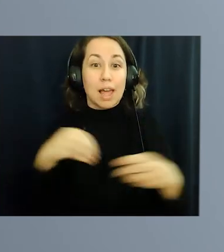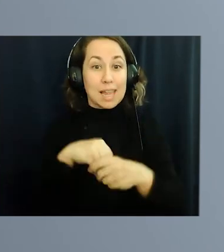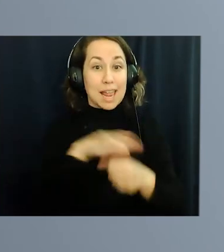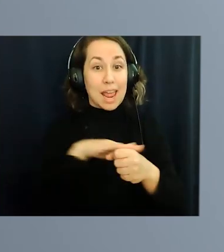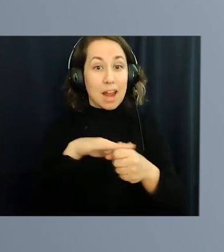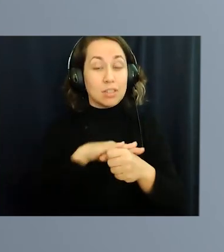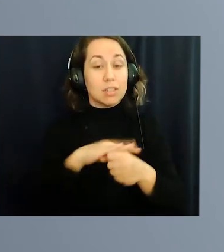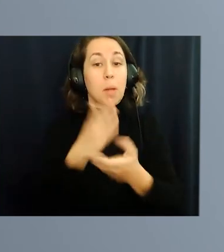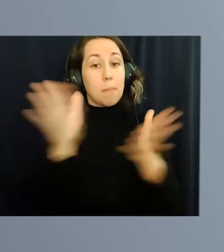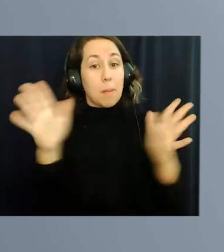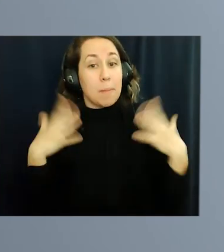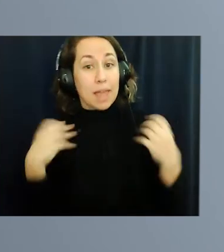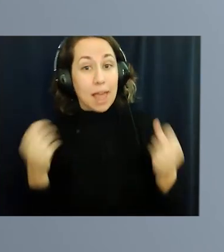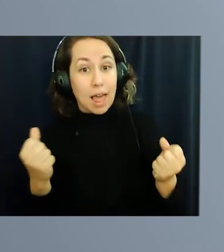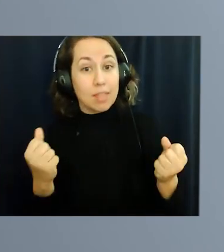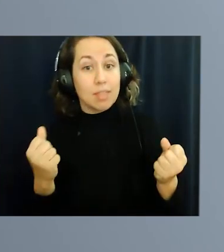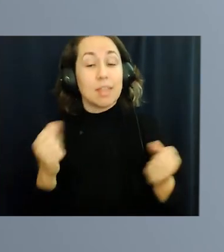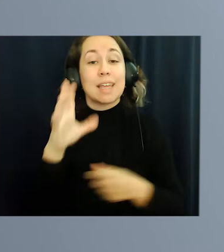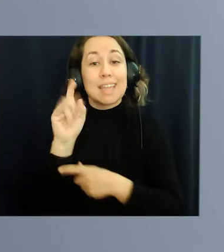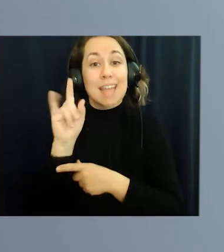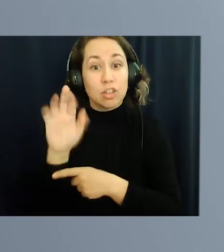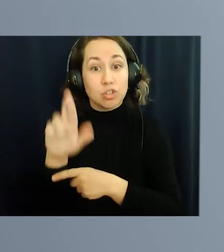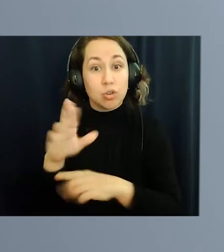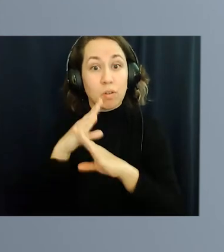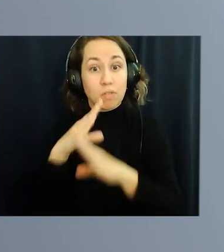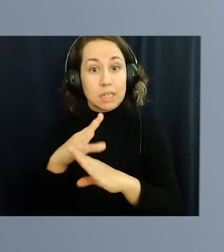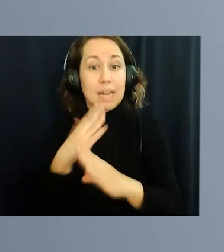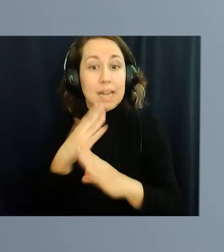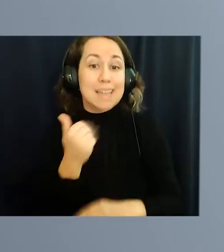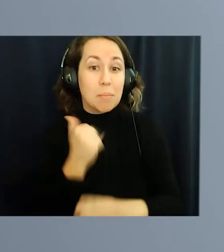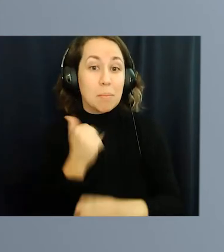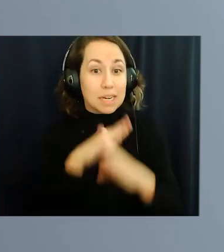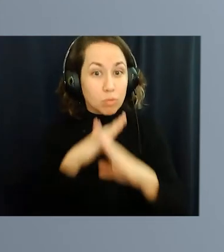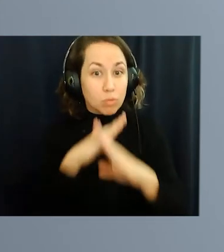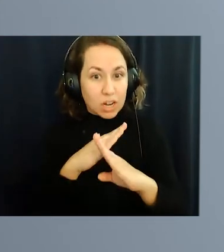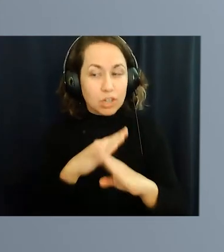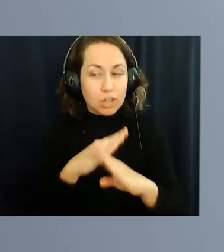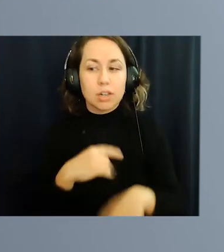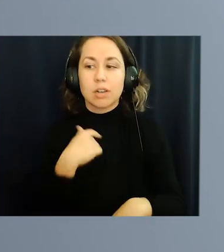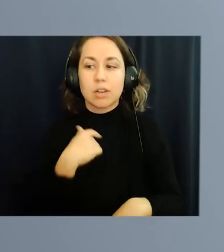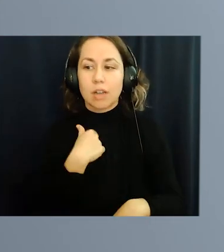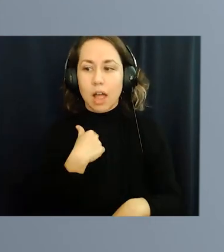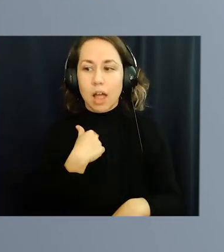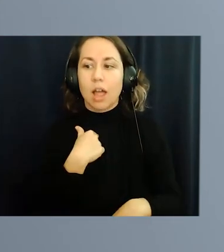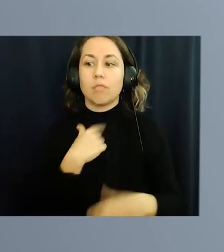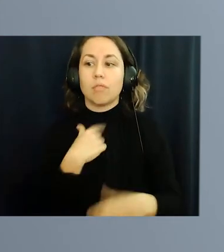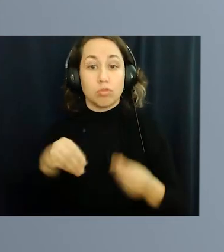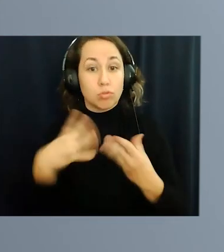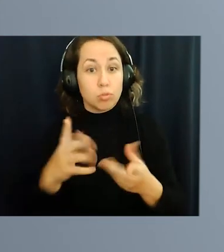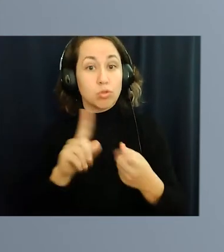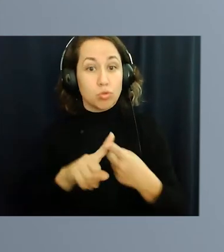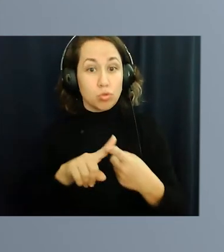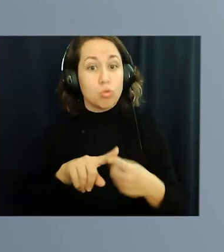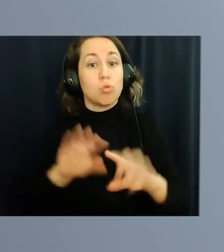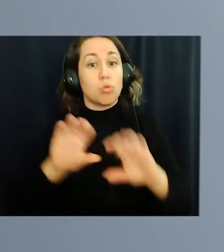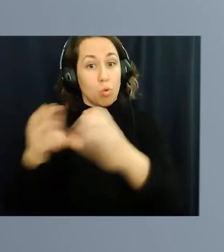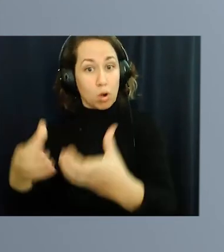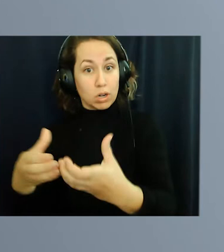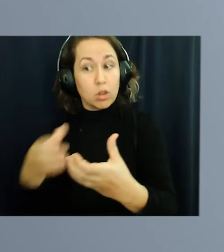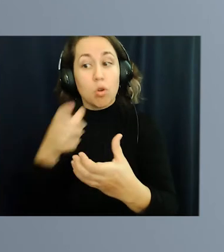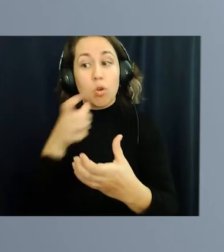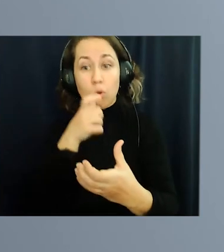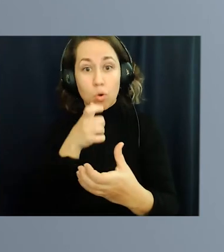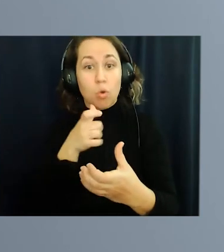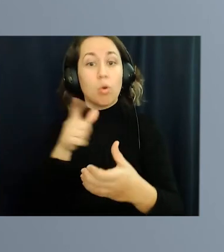He contribuido mucho a organizaciones que previenen la violencia doméstica y me preocupa mejorar la comunidad